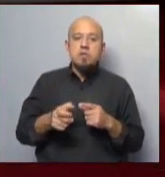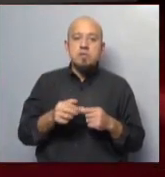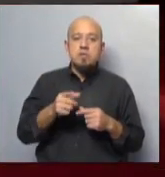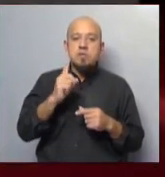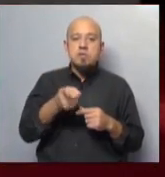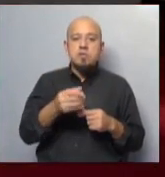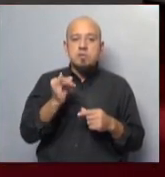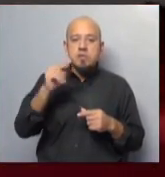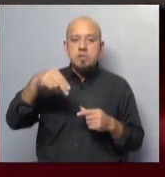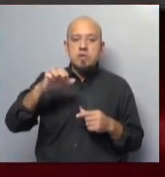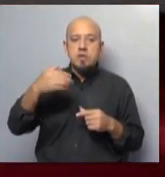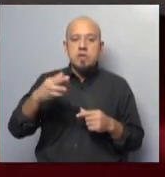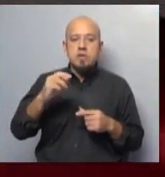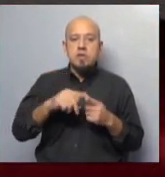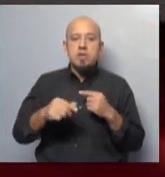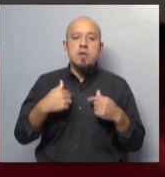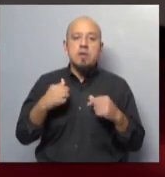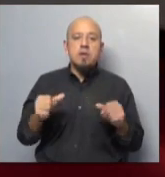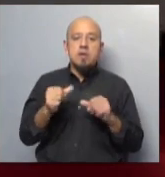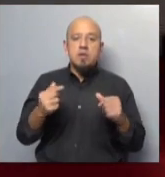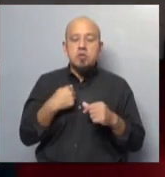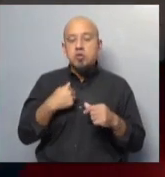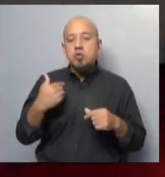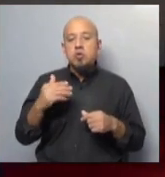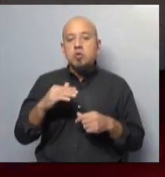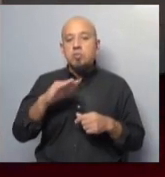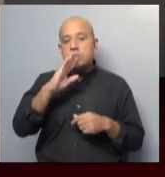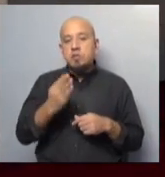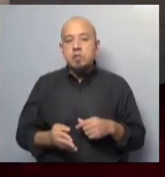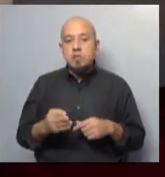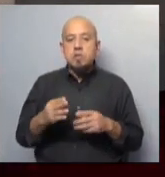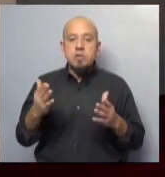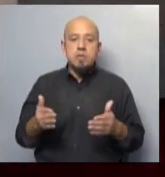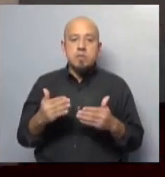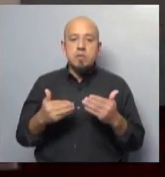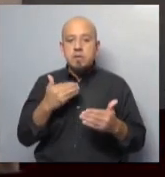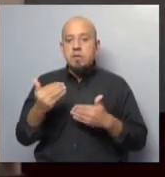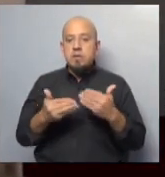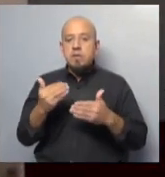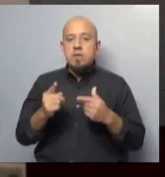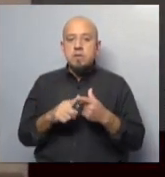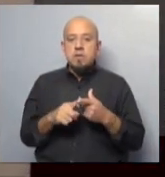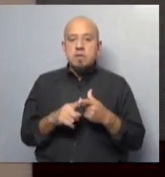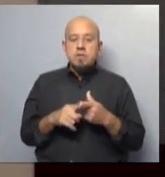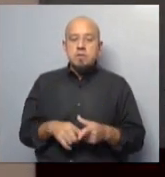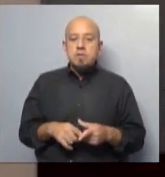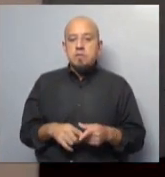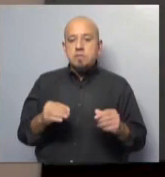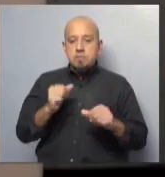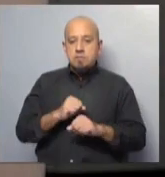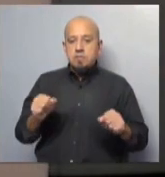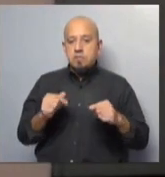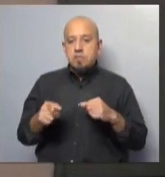doctor Godwin, que es el que hago yo, donde, bueno, deciden y van coordinando la posibilidad